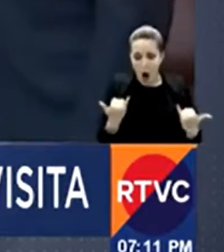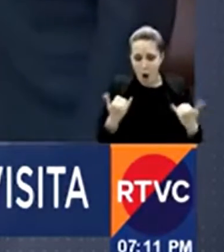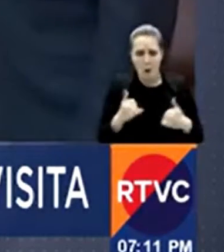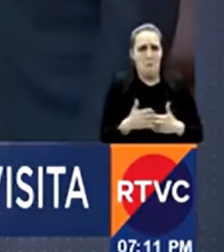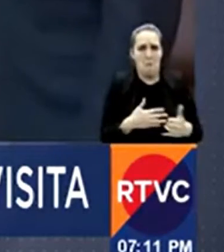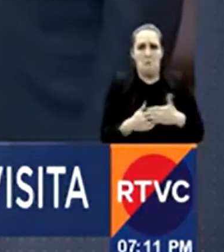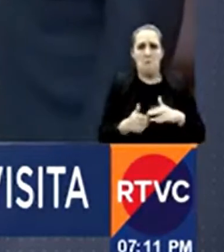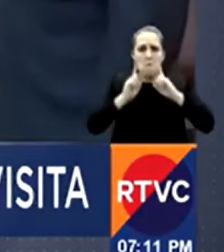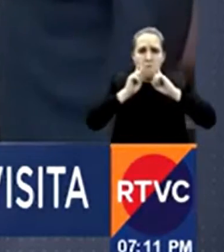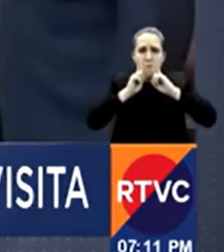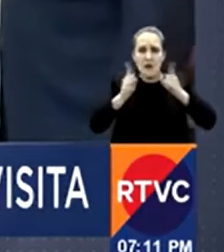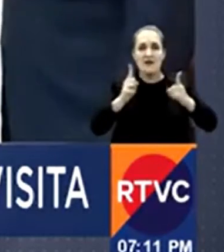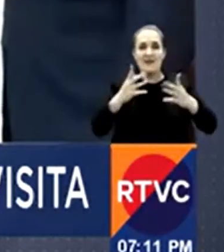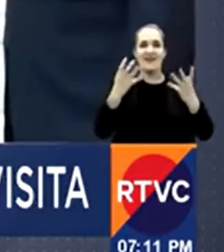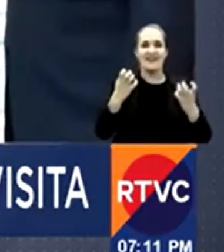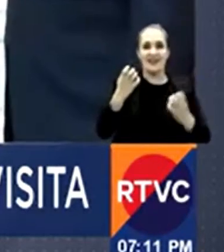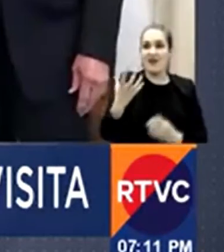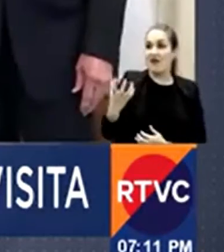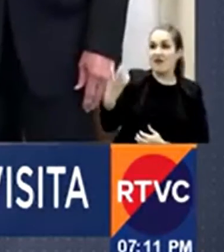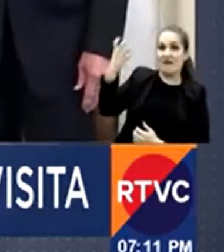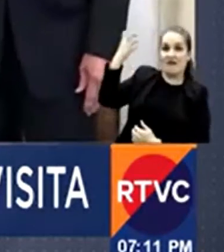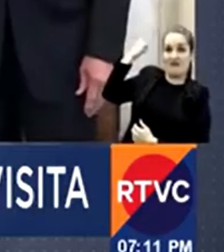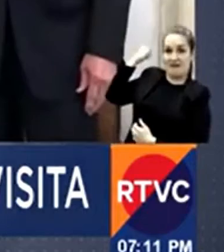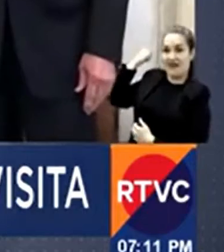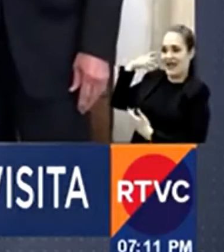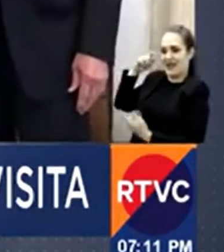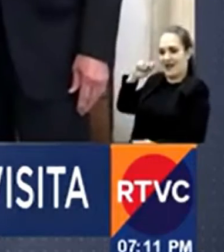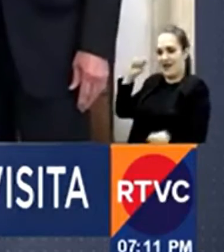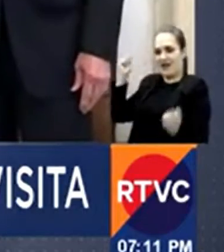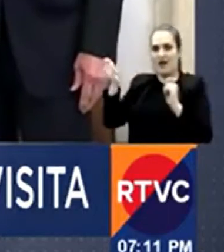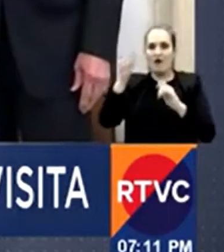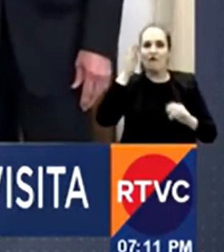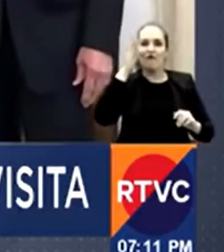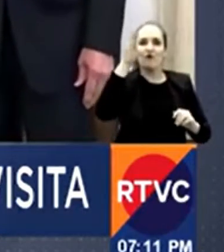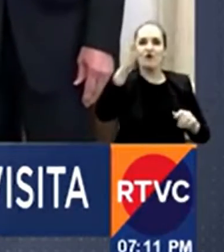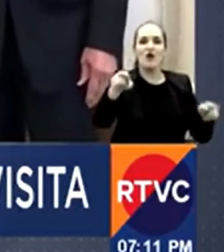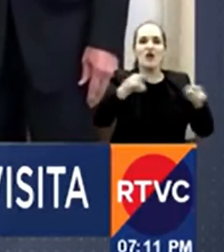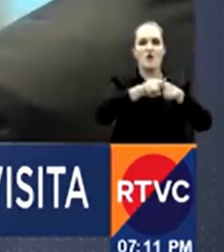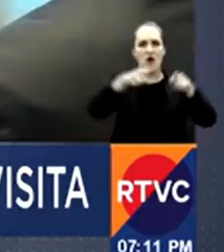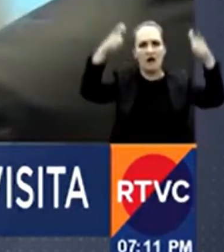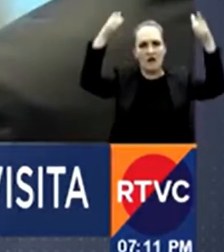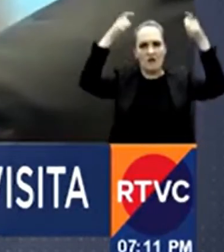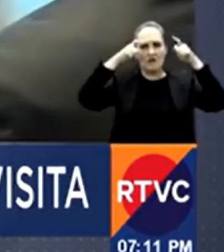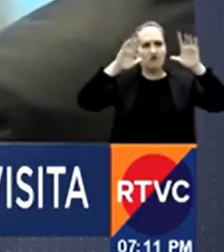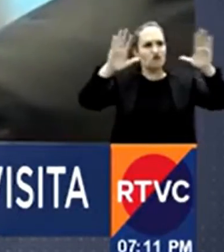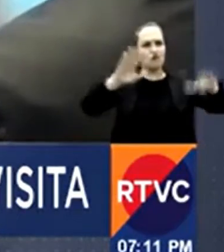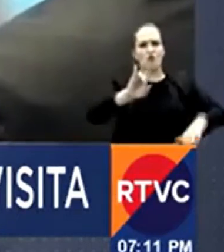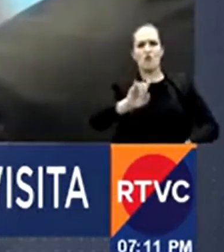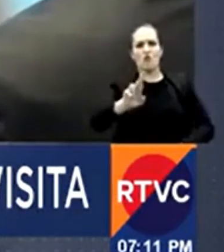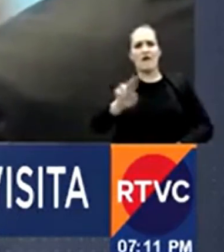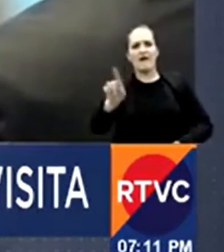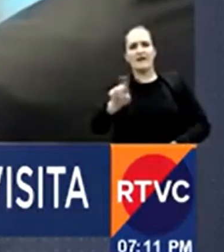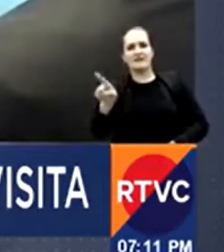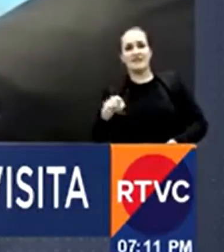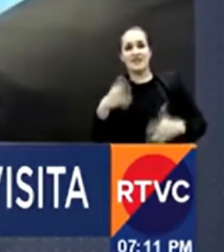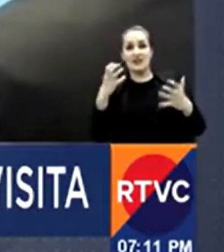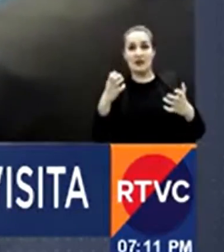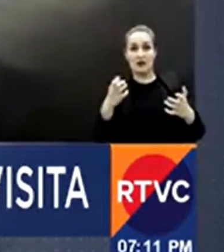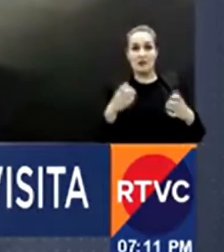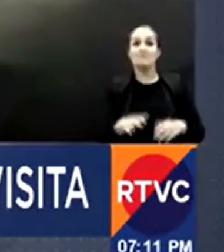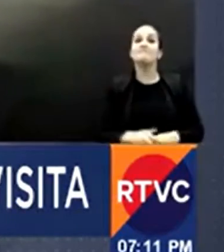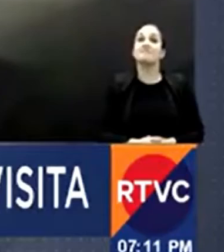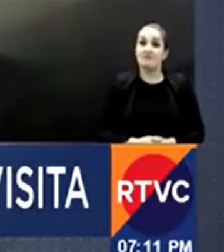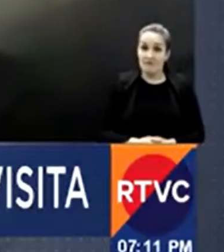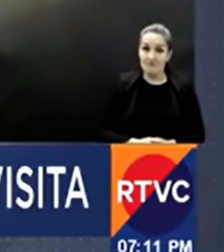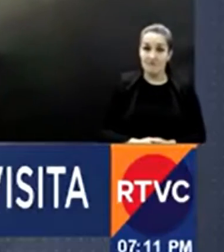pasado imperial de Rusia o de la Unión Soviética. El The Economist, que es la revista